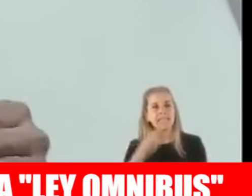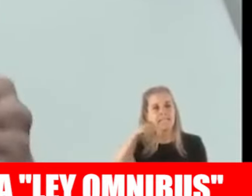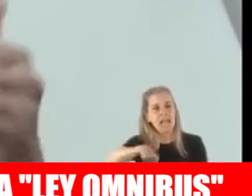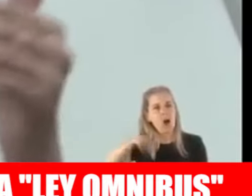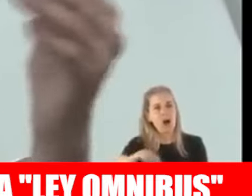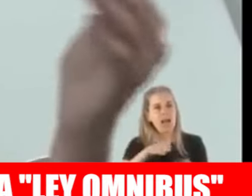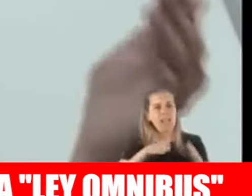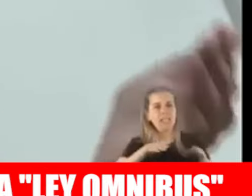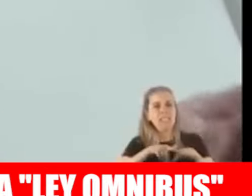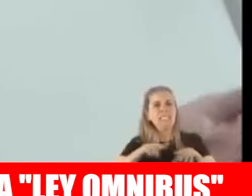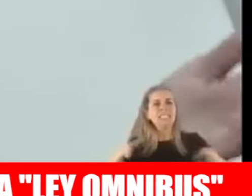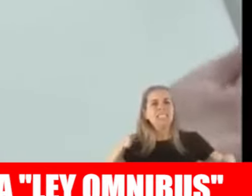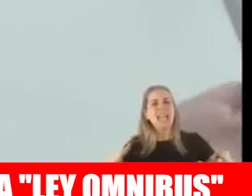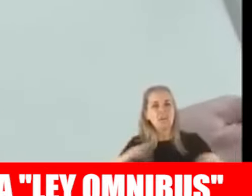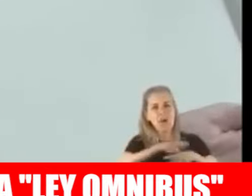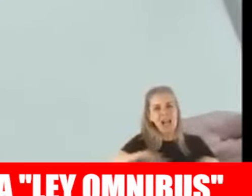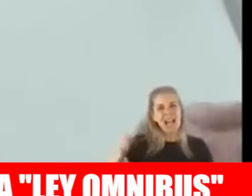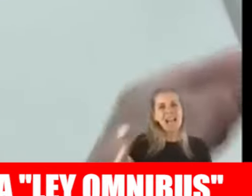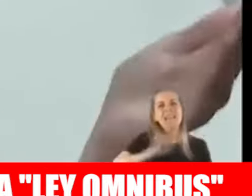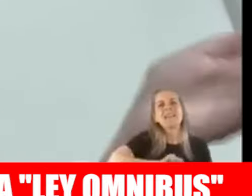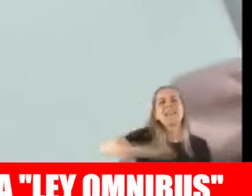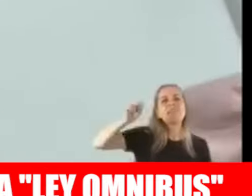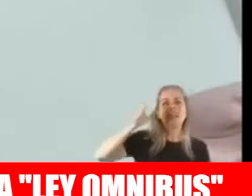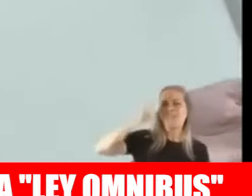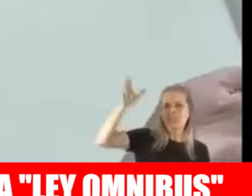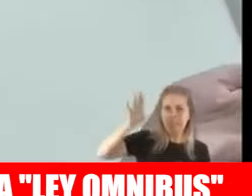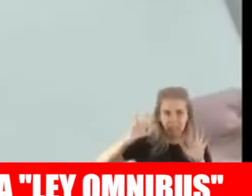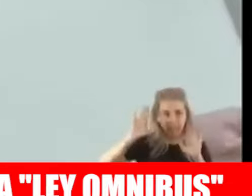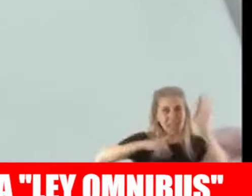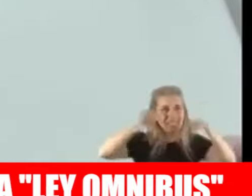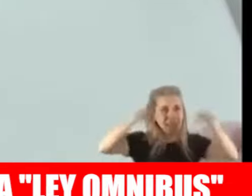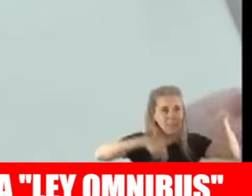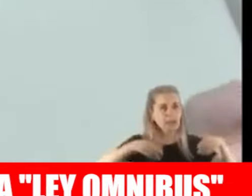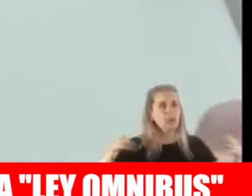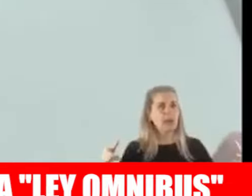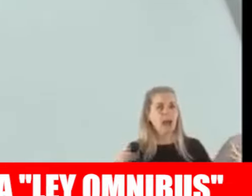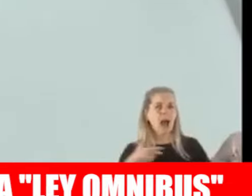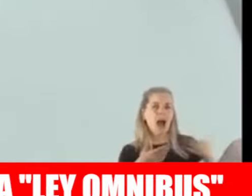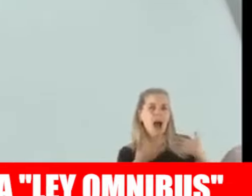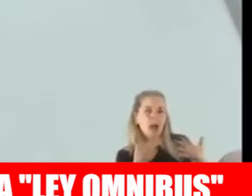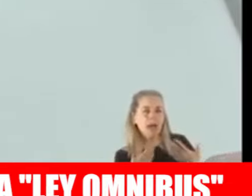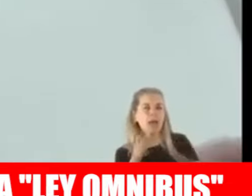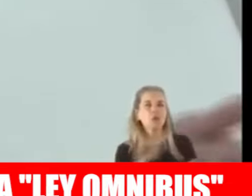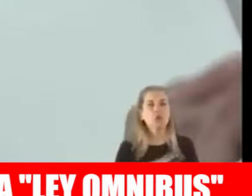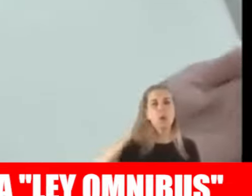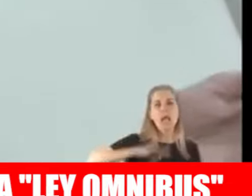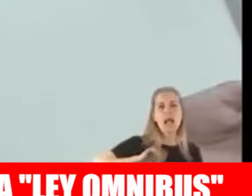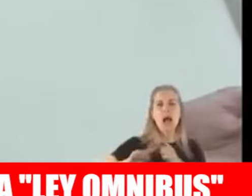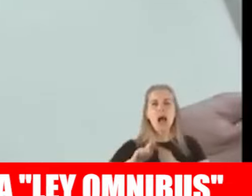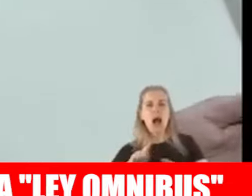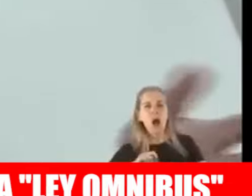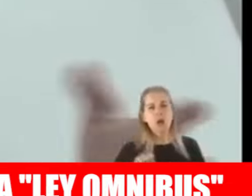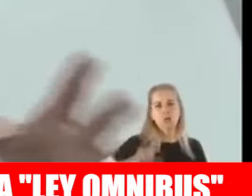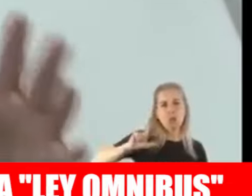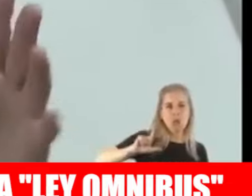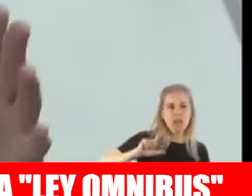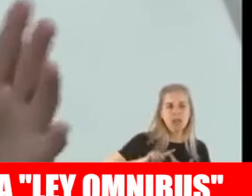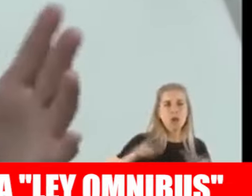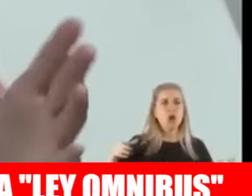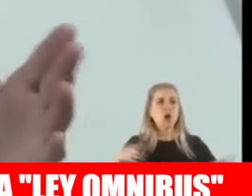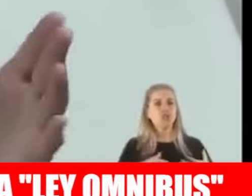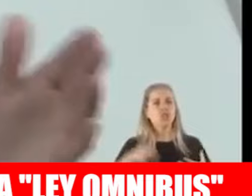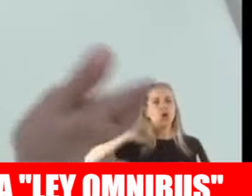hiperinflación están convocando a paritarias para negociar aumentos con trabajadores estatales y al consejo del